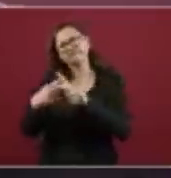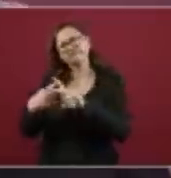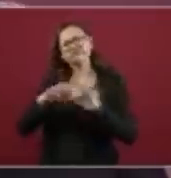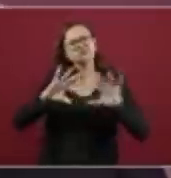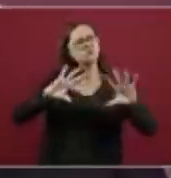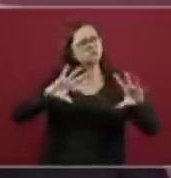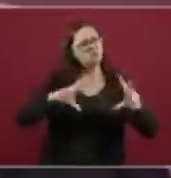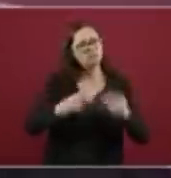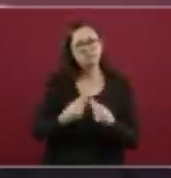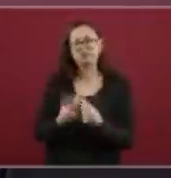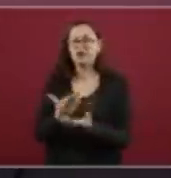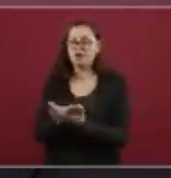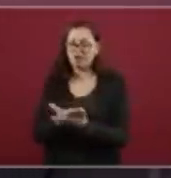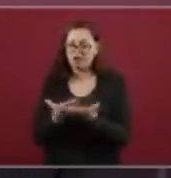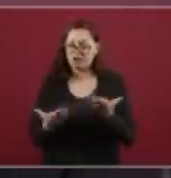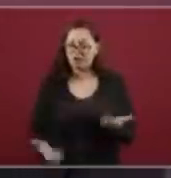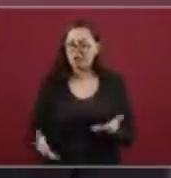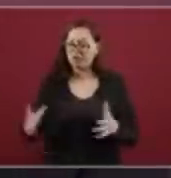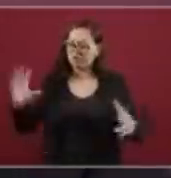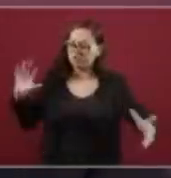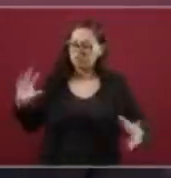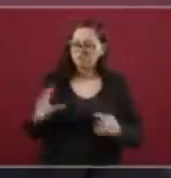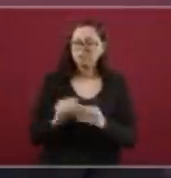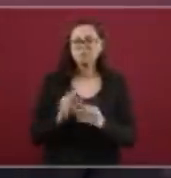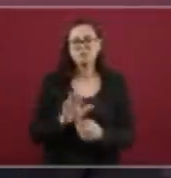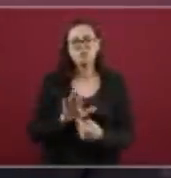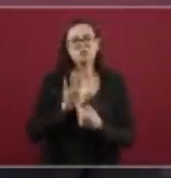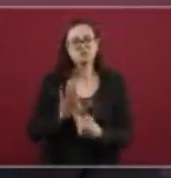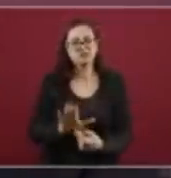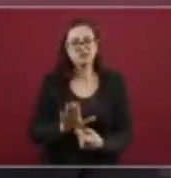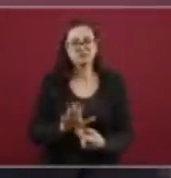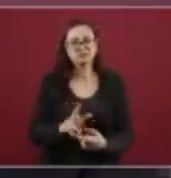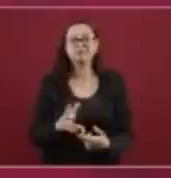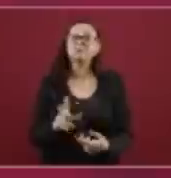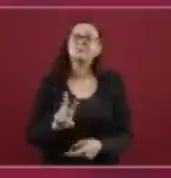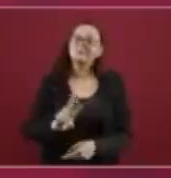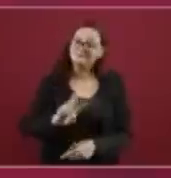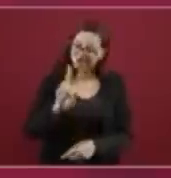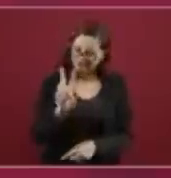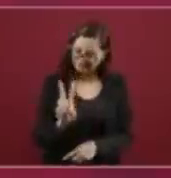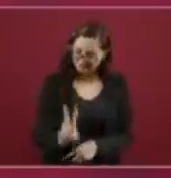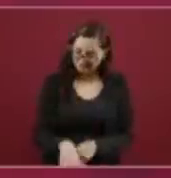de qué es lo que hay en realidad,